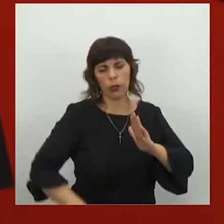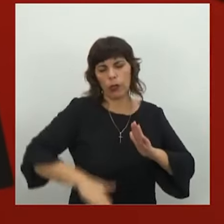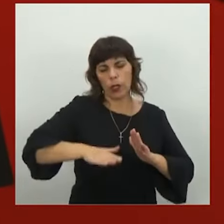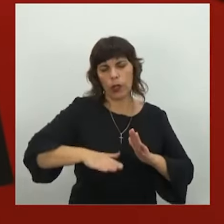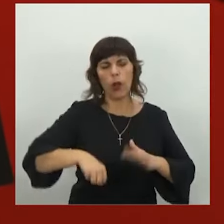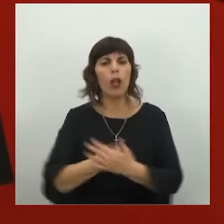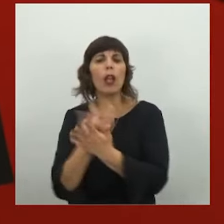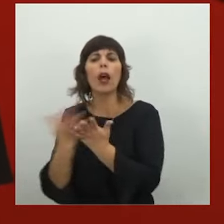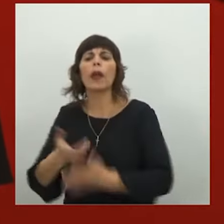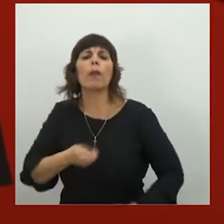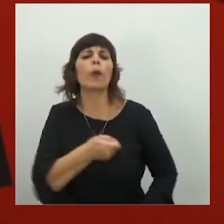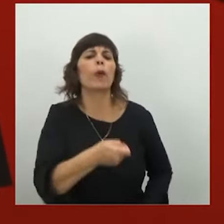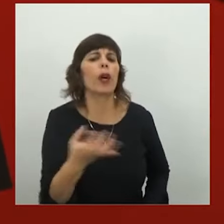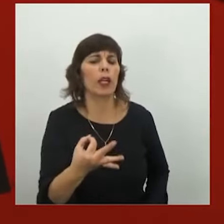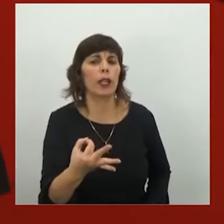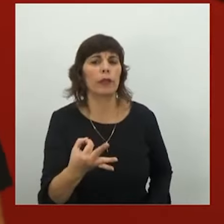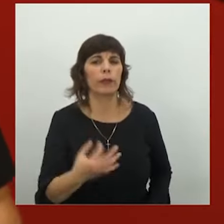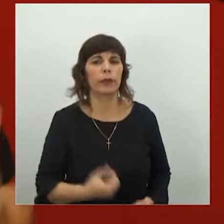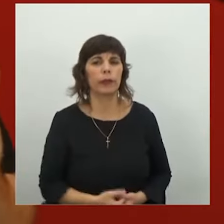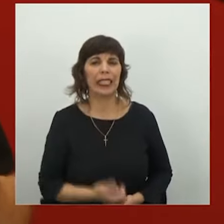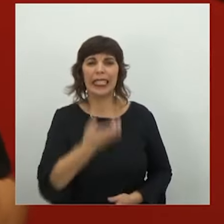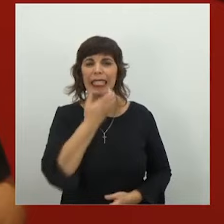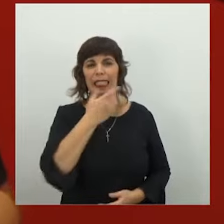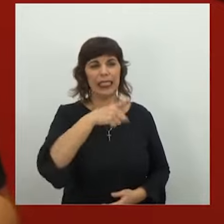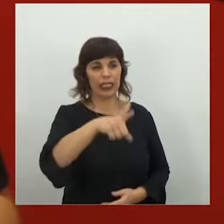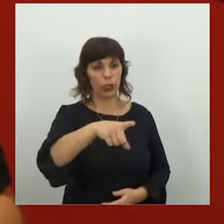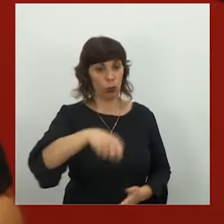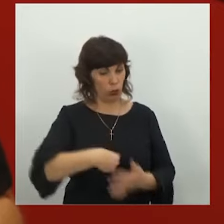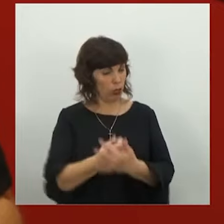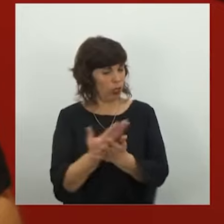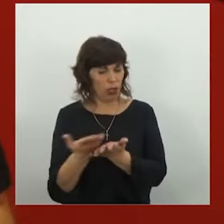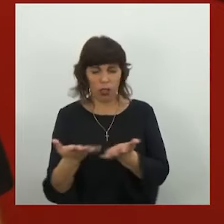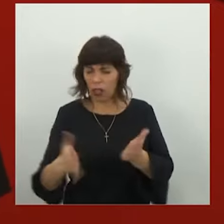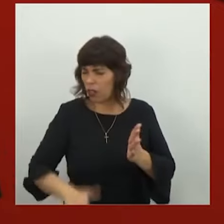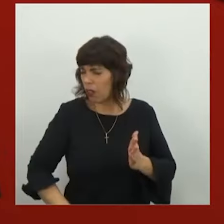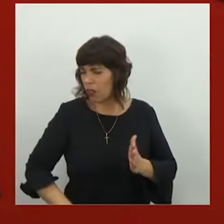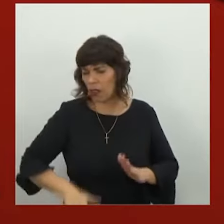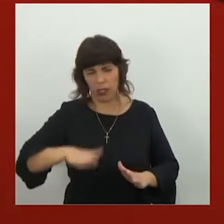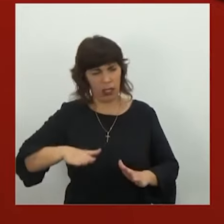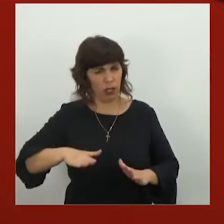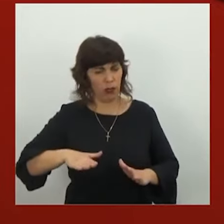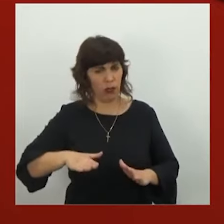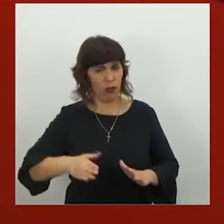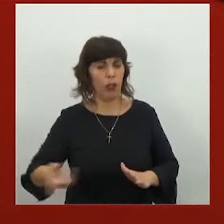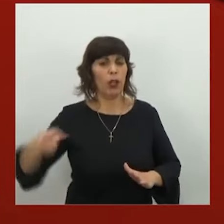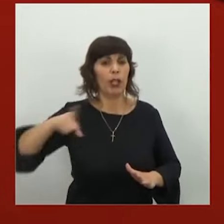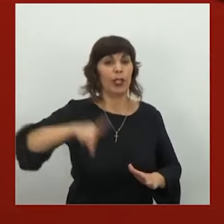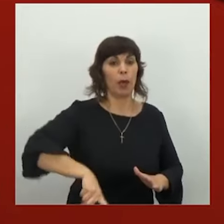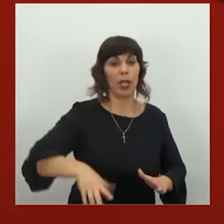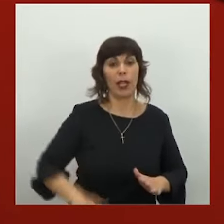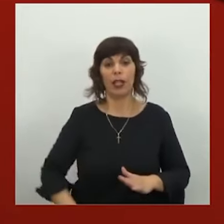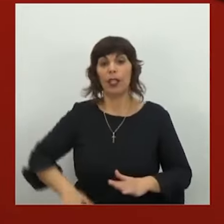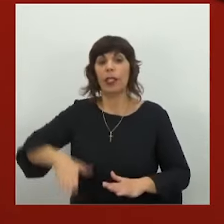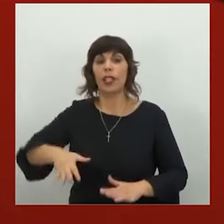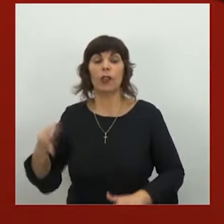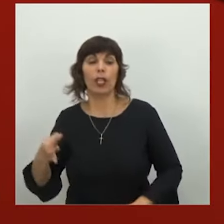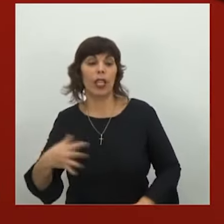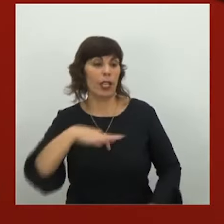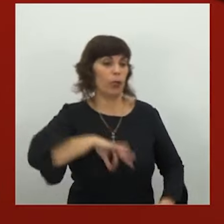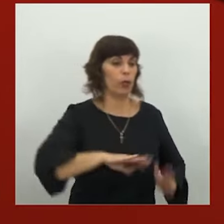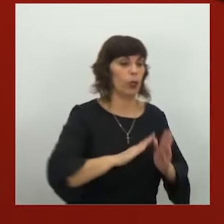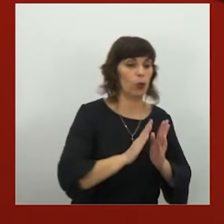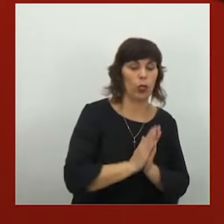gracia? Cuando estás lleno de la gracia, estás lleno de Espíritu Santo, lleno de sabiduría,